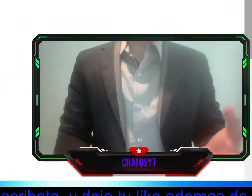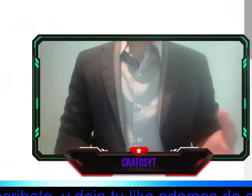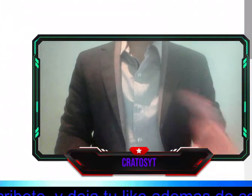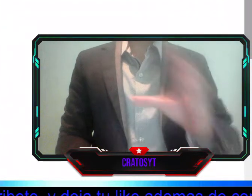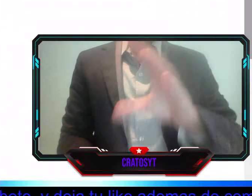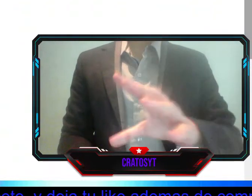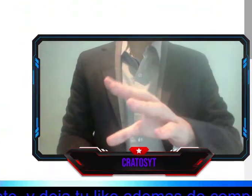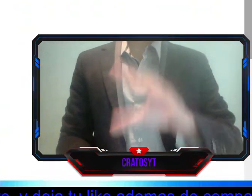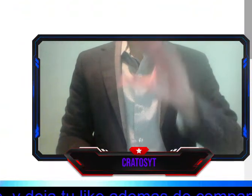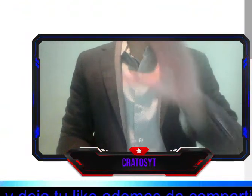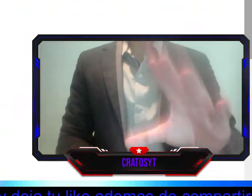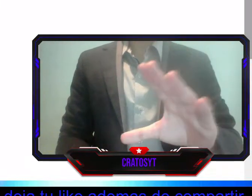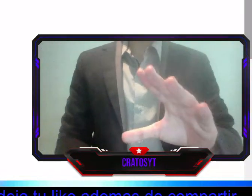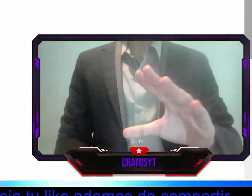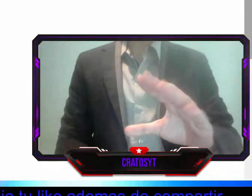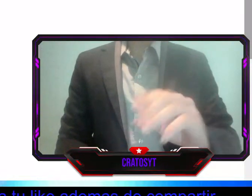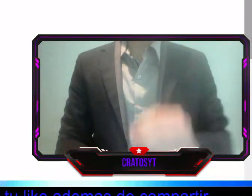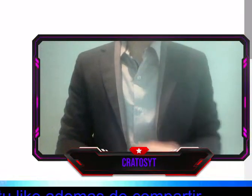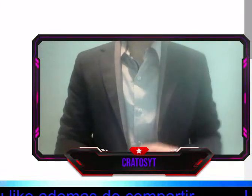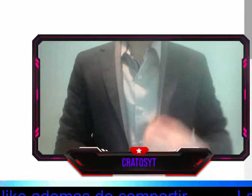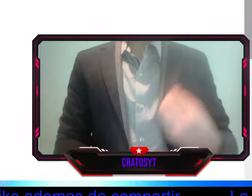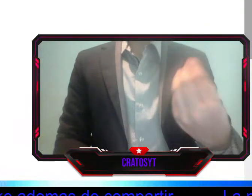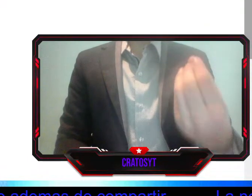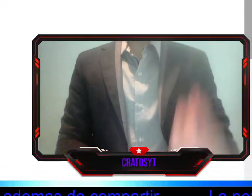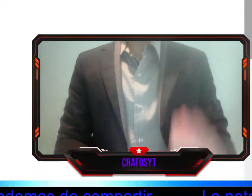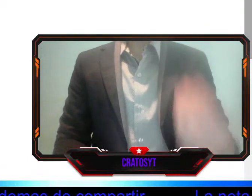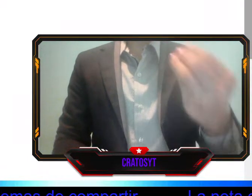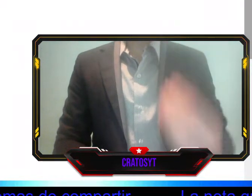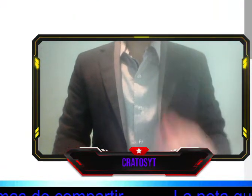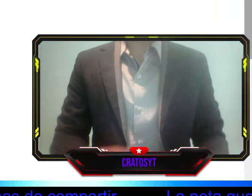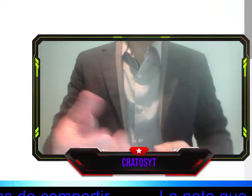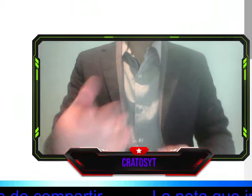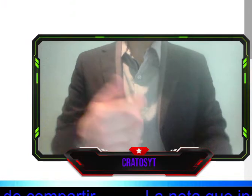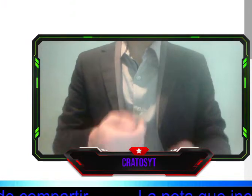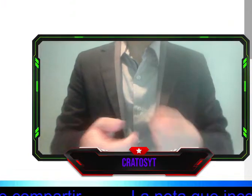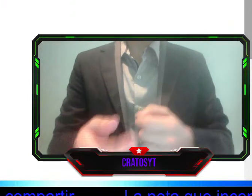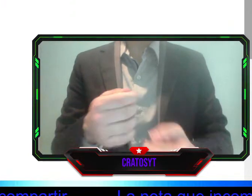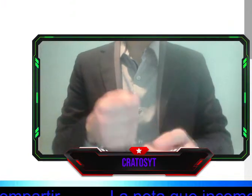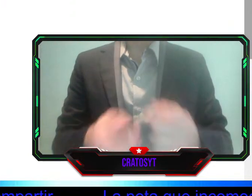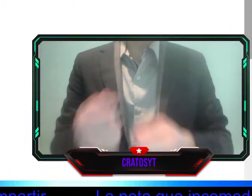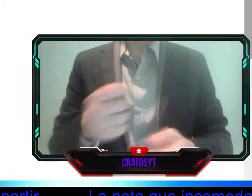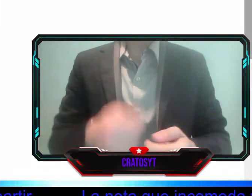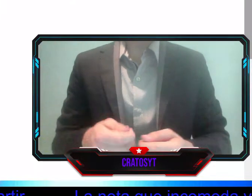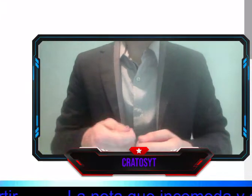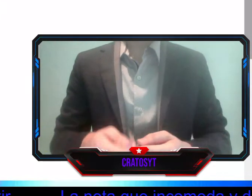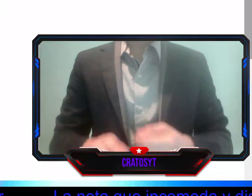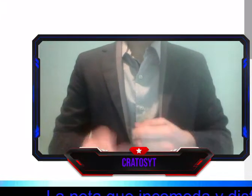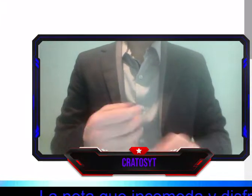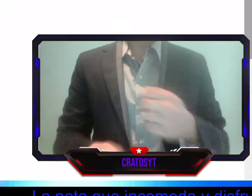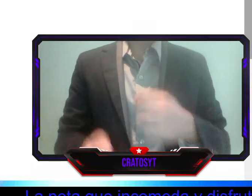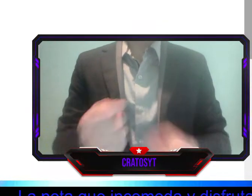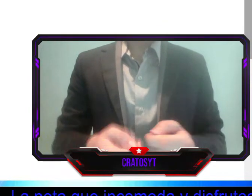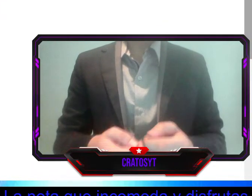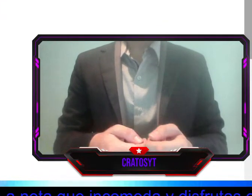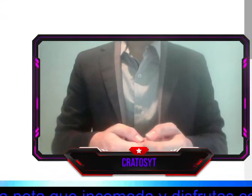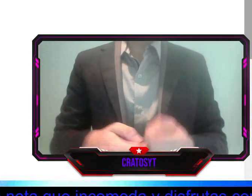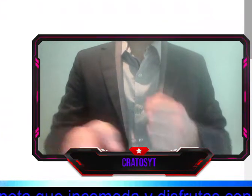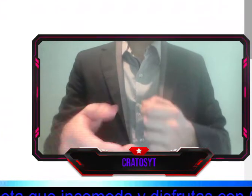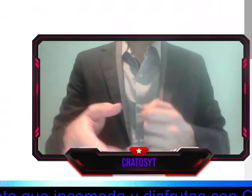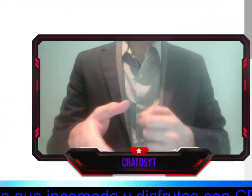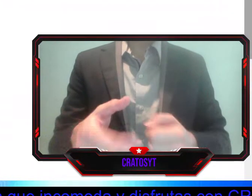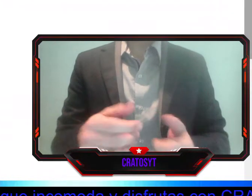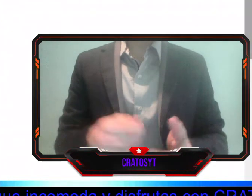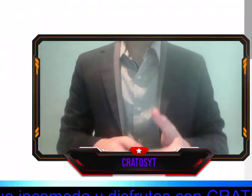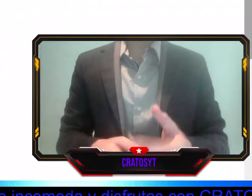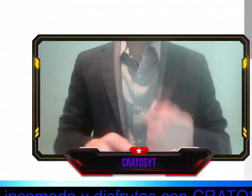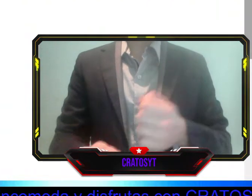deja pensando que este monto es solamente la punta del iceberg, pero con que se empiece a jalar el hilo poco a poquito, nos vamos a percatar de que cada